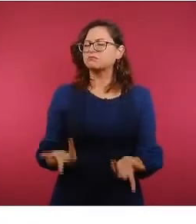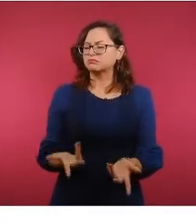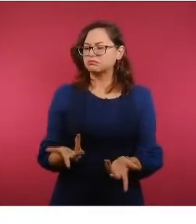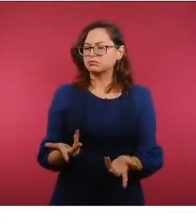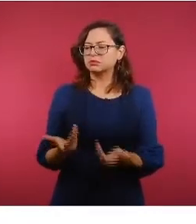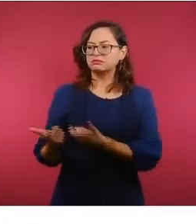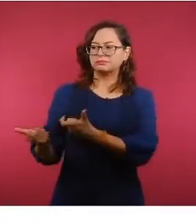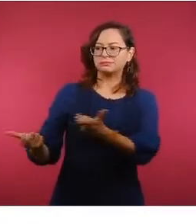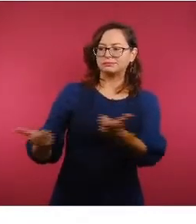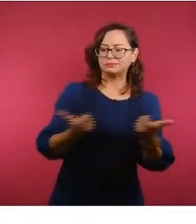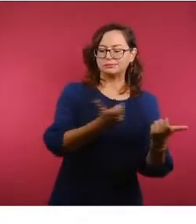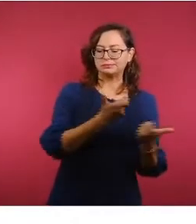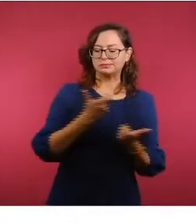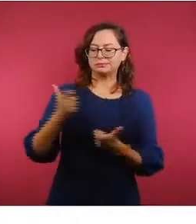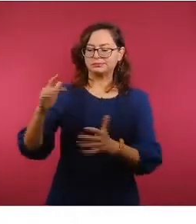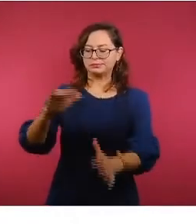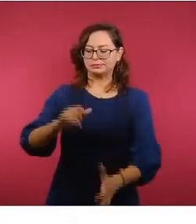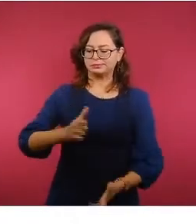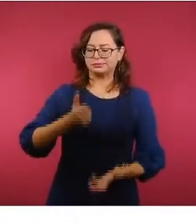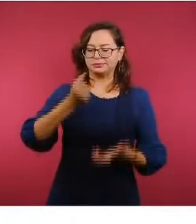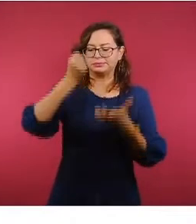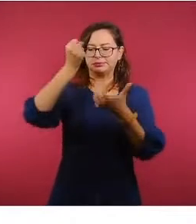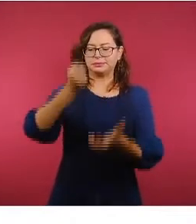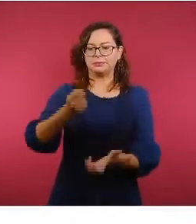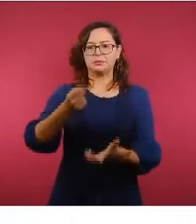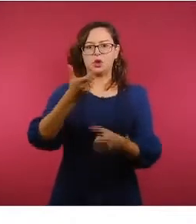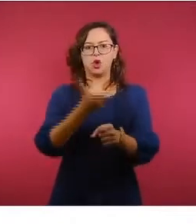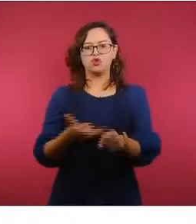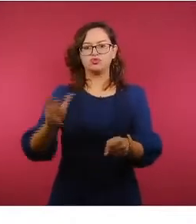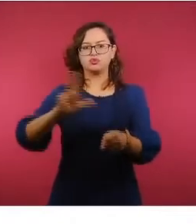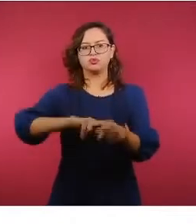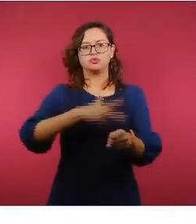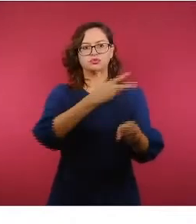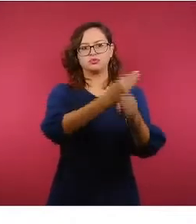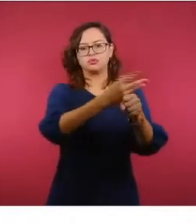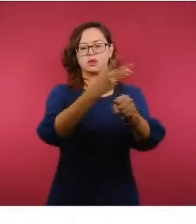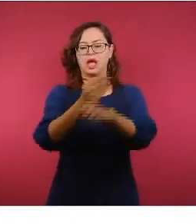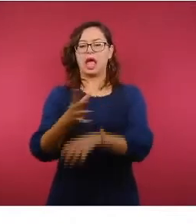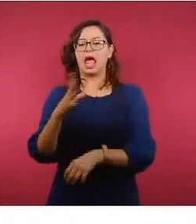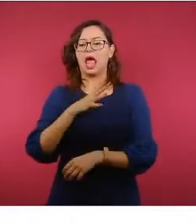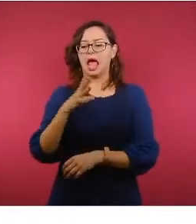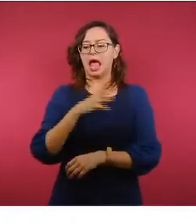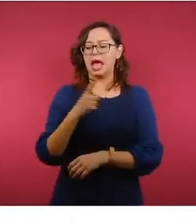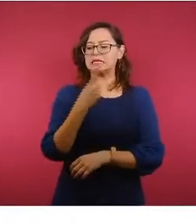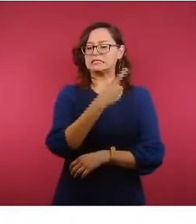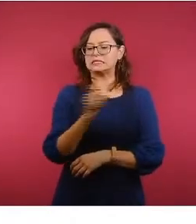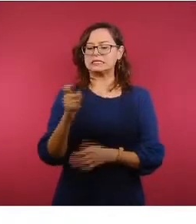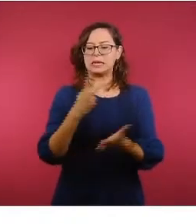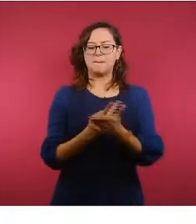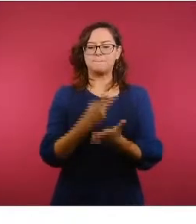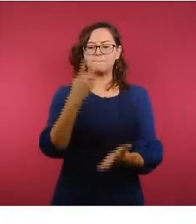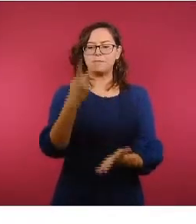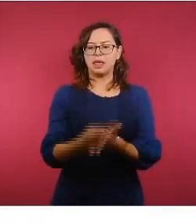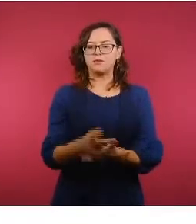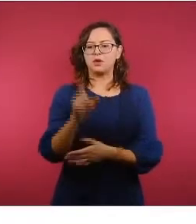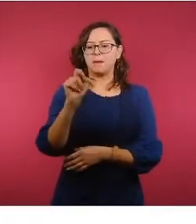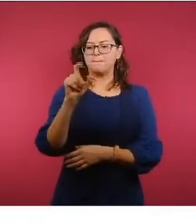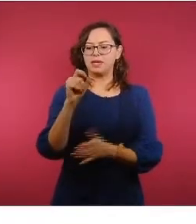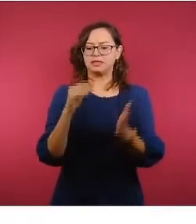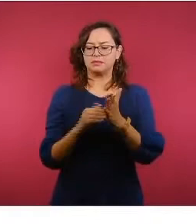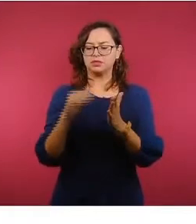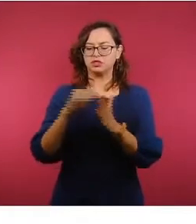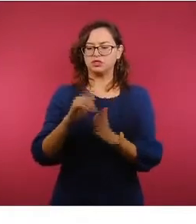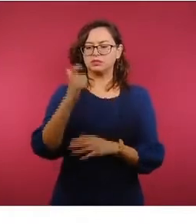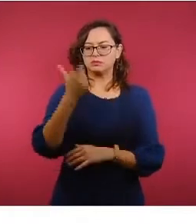donde se atiende de manera gratuita a la gente pobre. Son 100 premios de 20 millones de pesos, que representa 2 mil millones